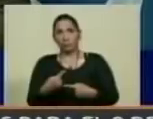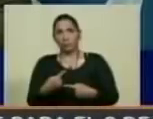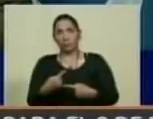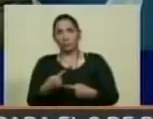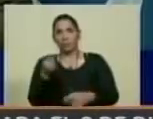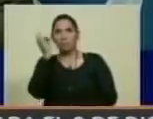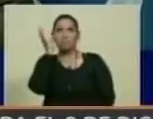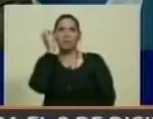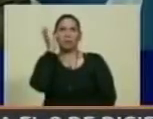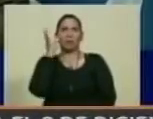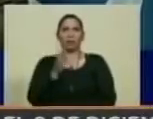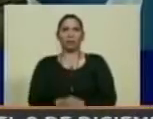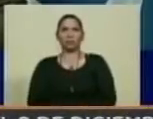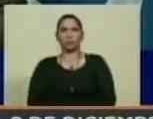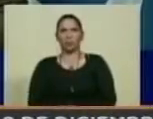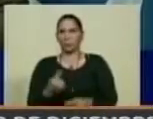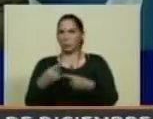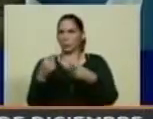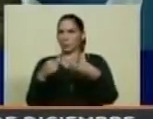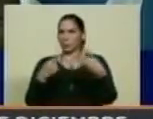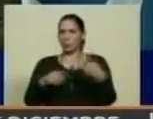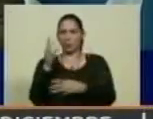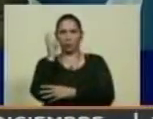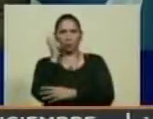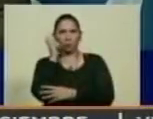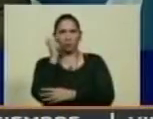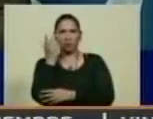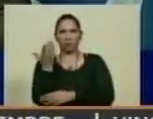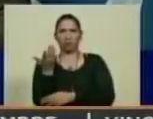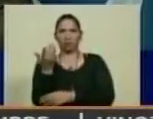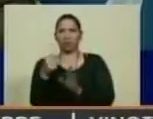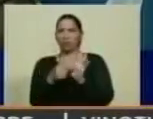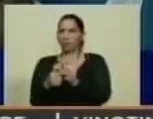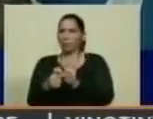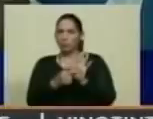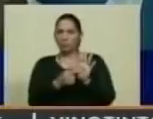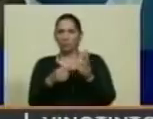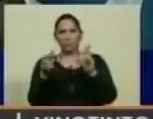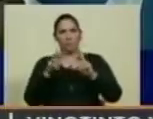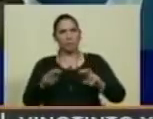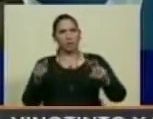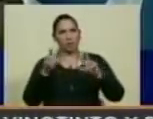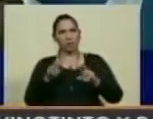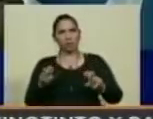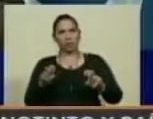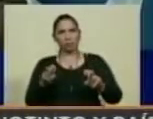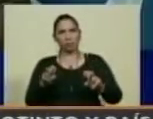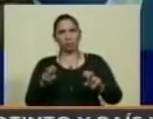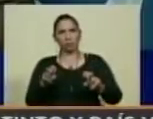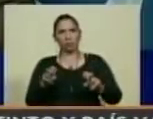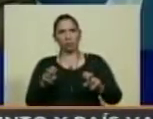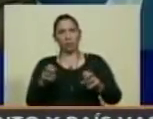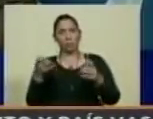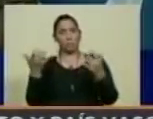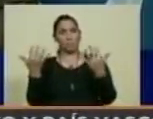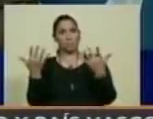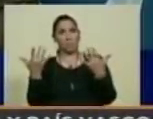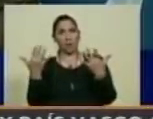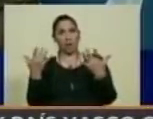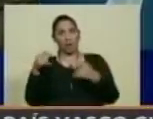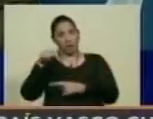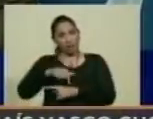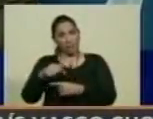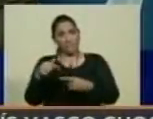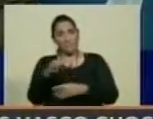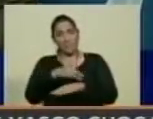inventando las cosas que hemos escuchado para desvirtuar una investigación que, repito, bajo las manos de este Ministerio